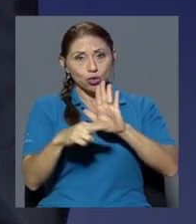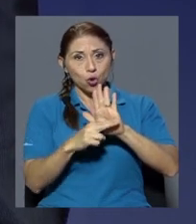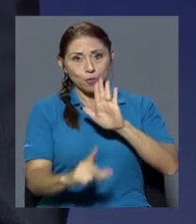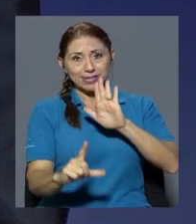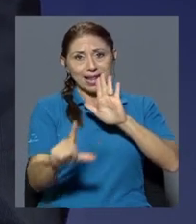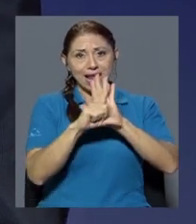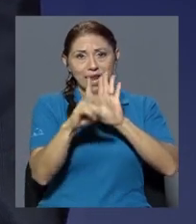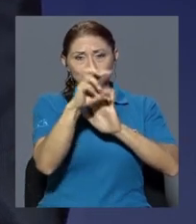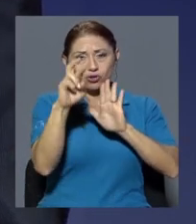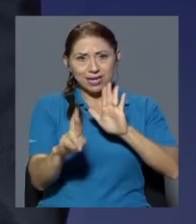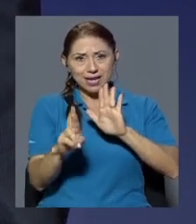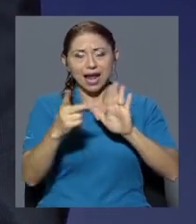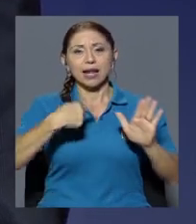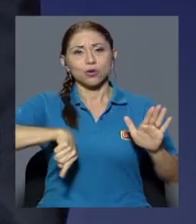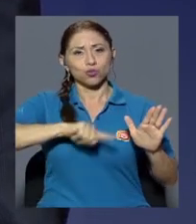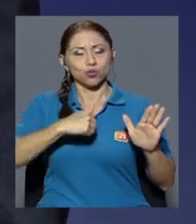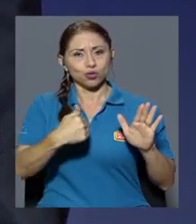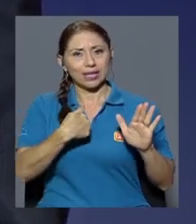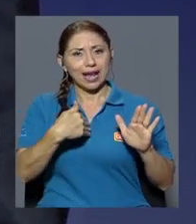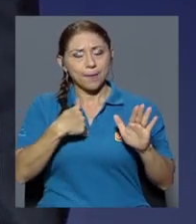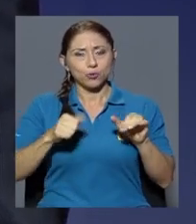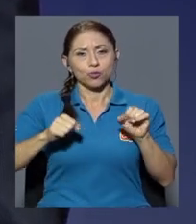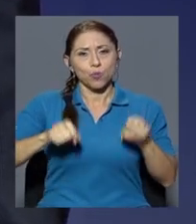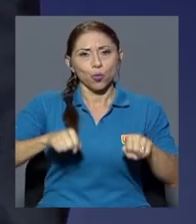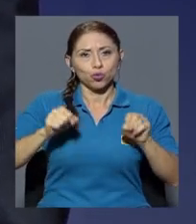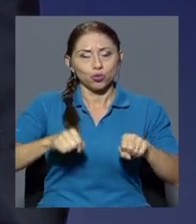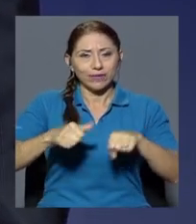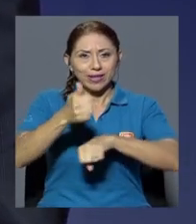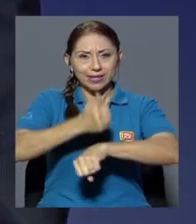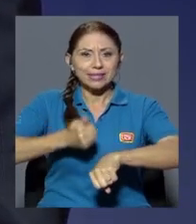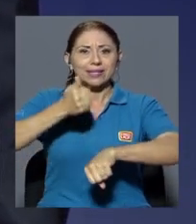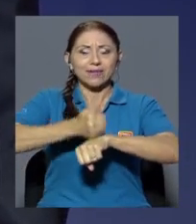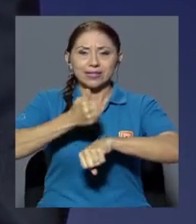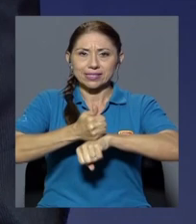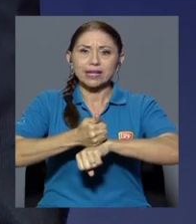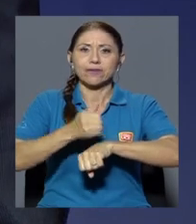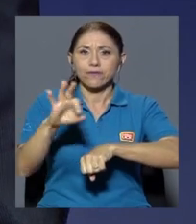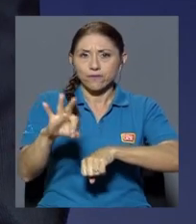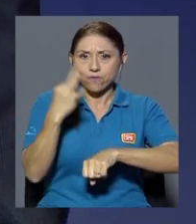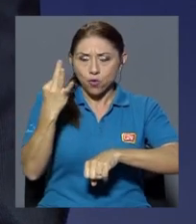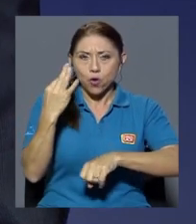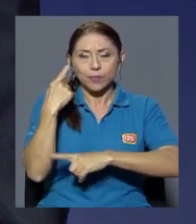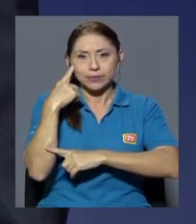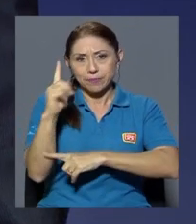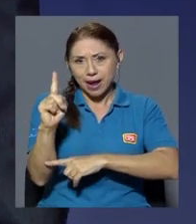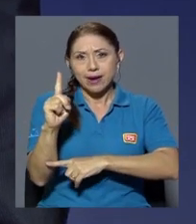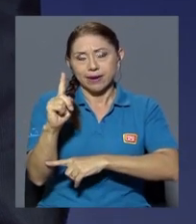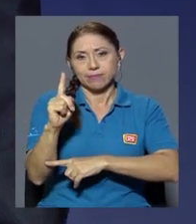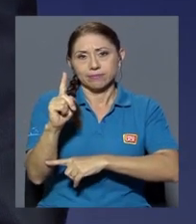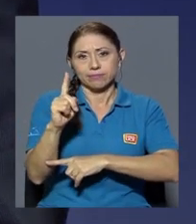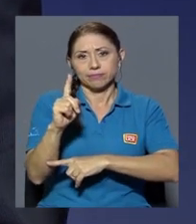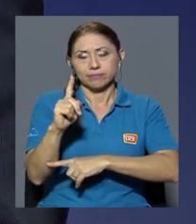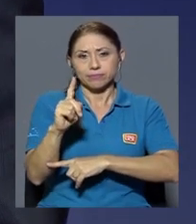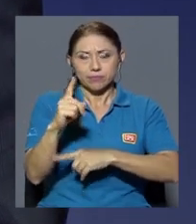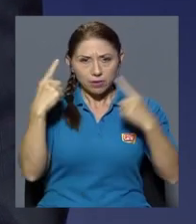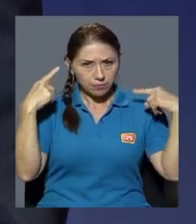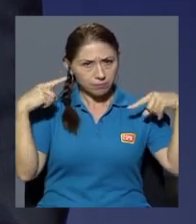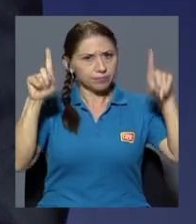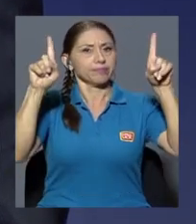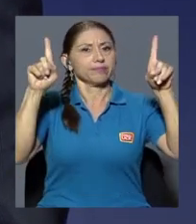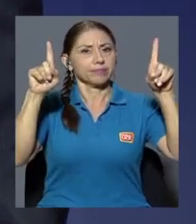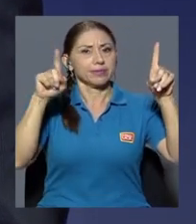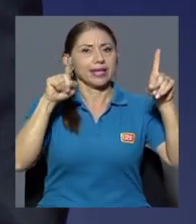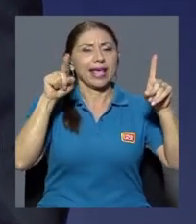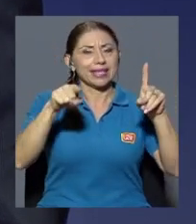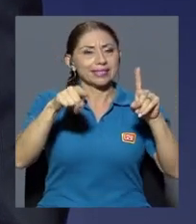costa rica- nosotros tengamos la posibilidad de establecer los mecanismos para finalmente obtener ese